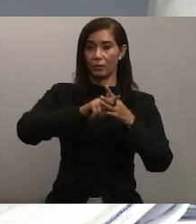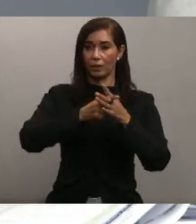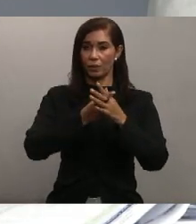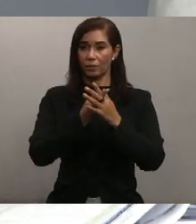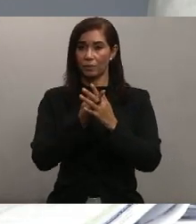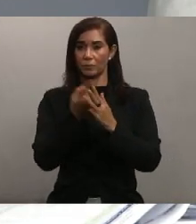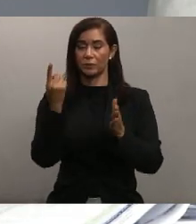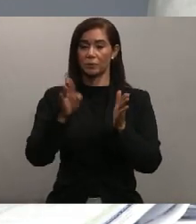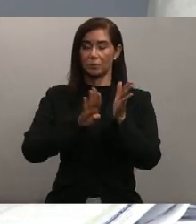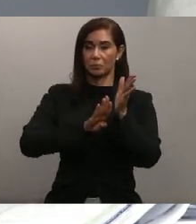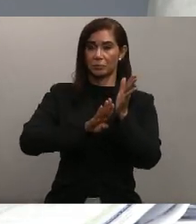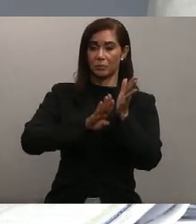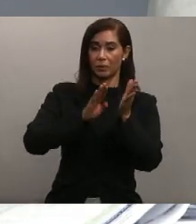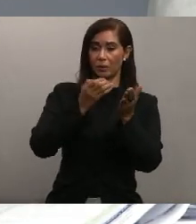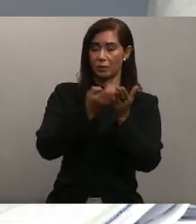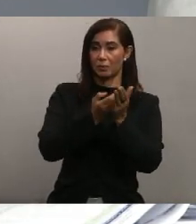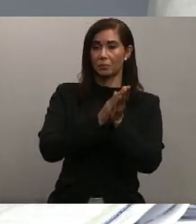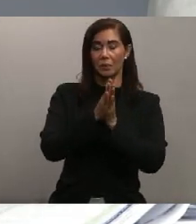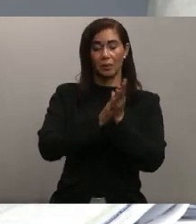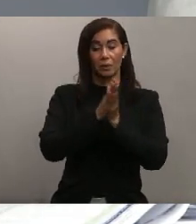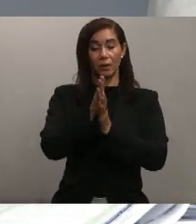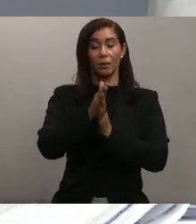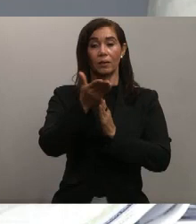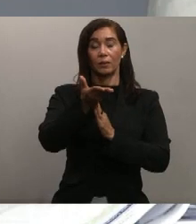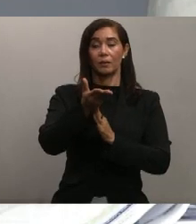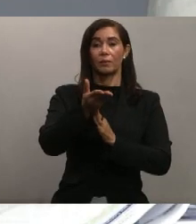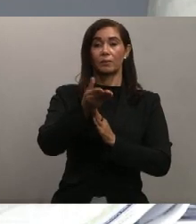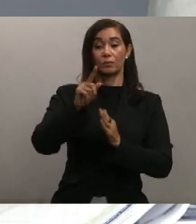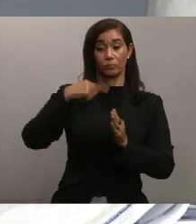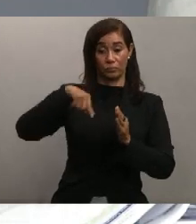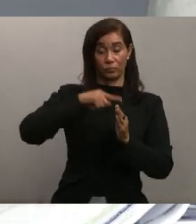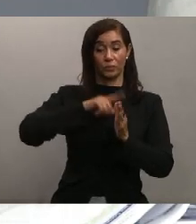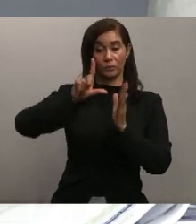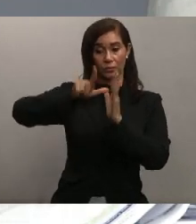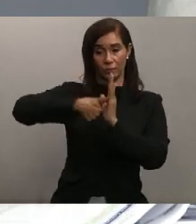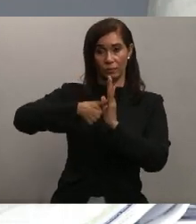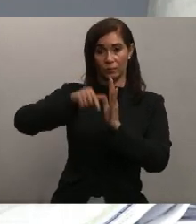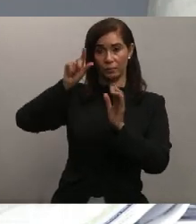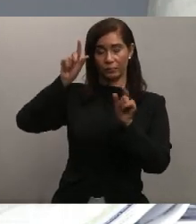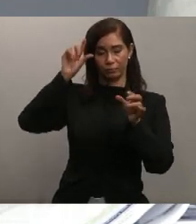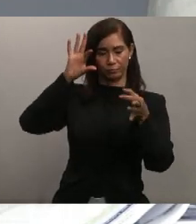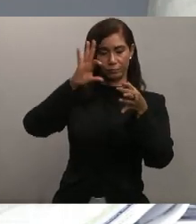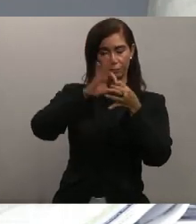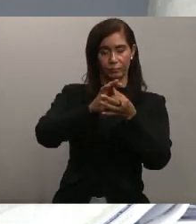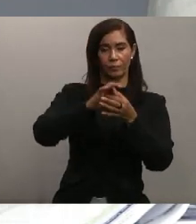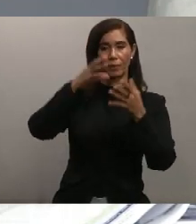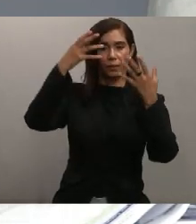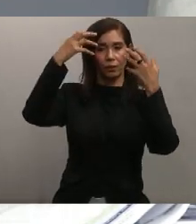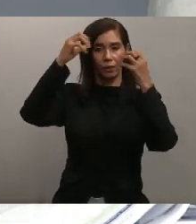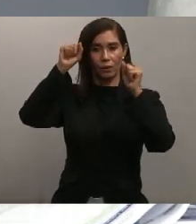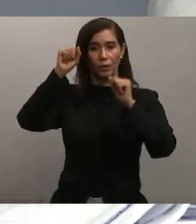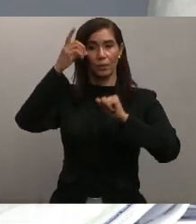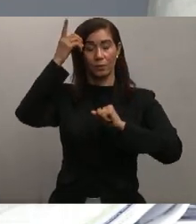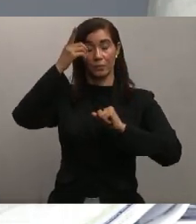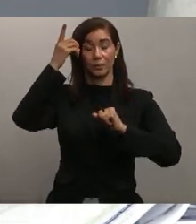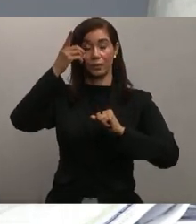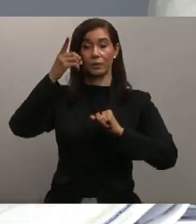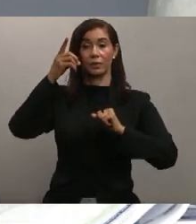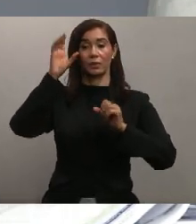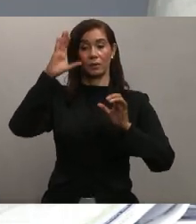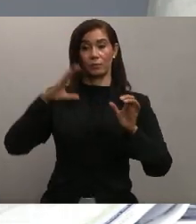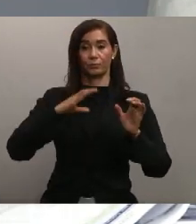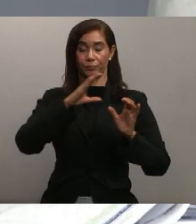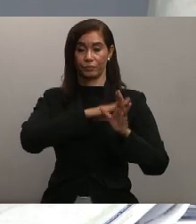a su debido tiempo y en coordinación con la Comisión Presidencial y el propio Presidente de la República,